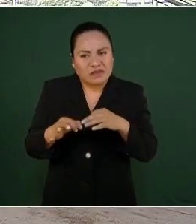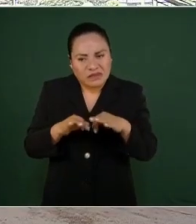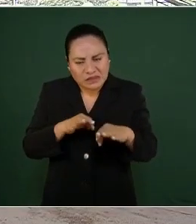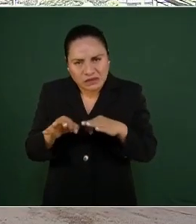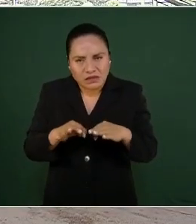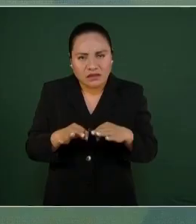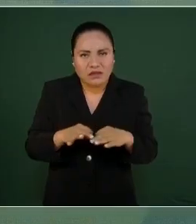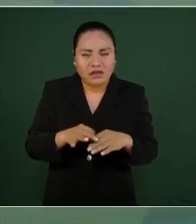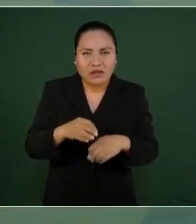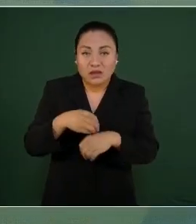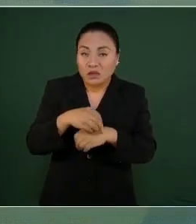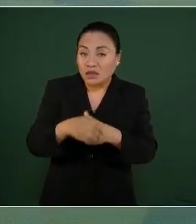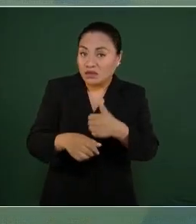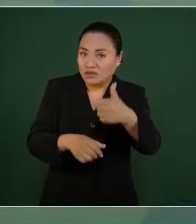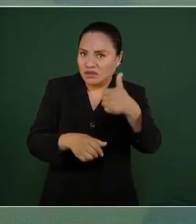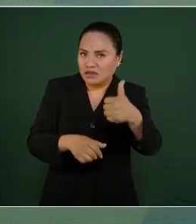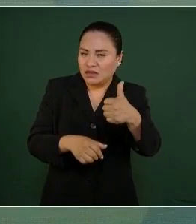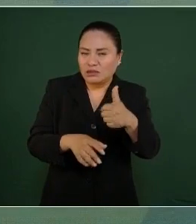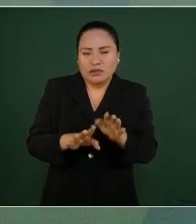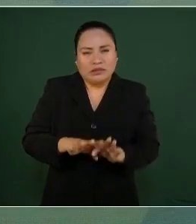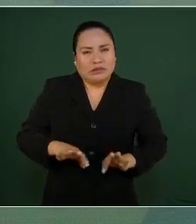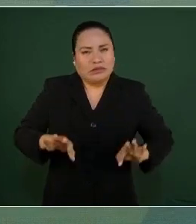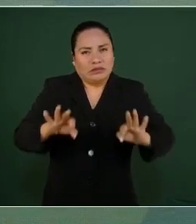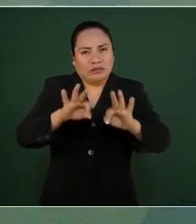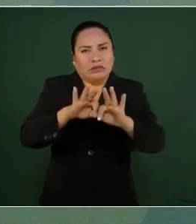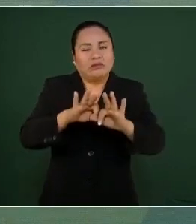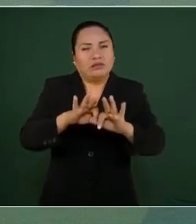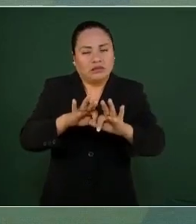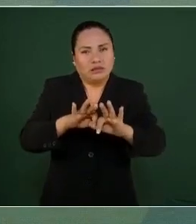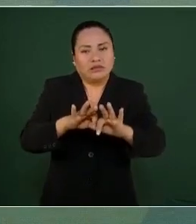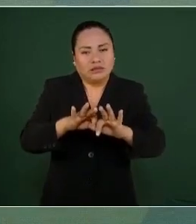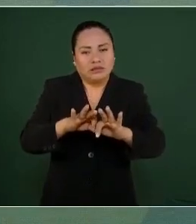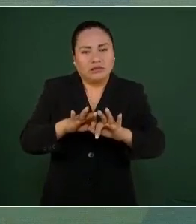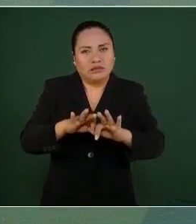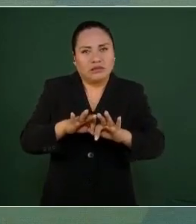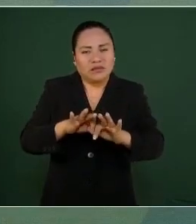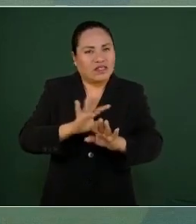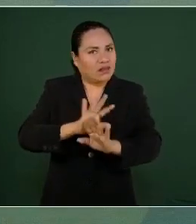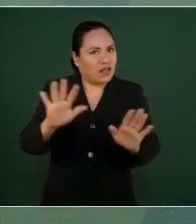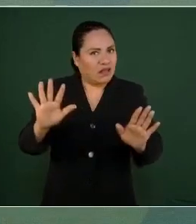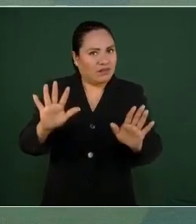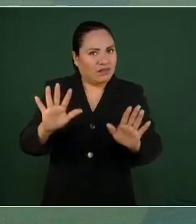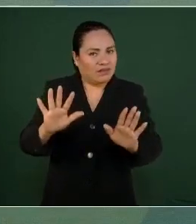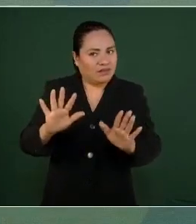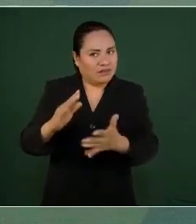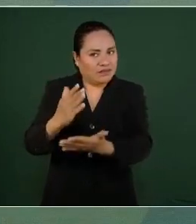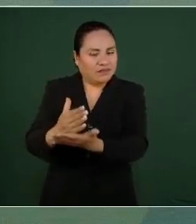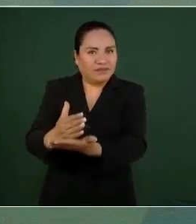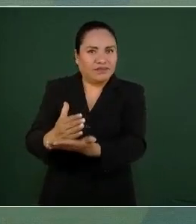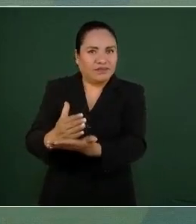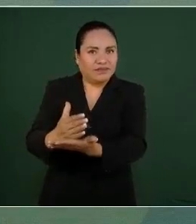6, algo que es importantísimo. Pintar la raya.